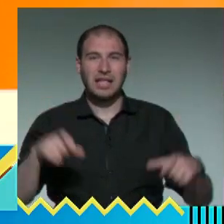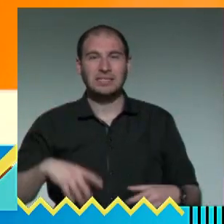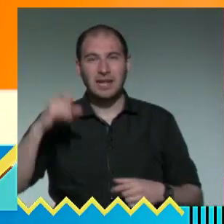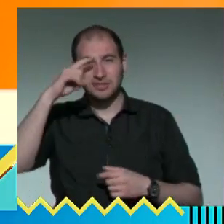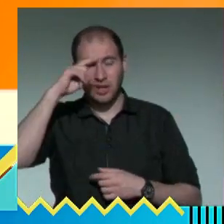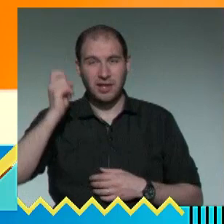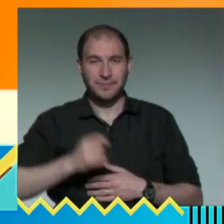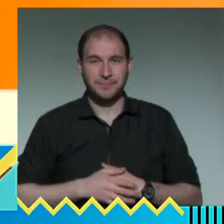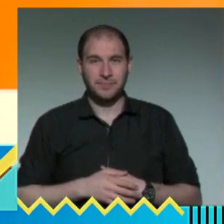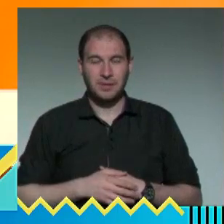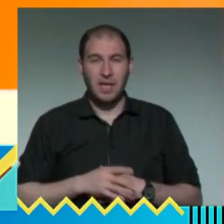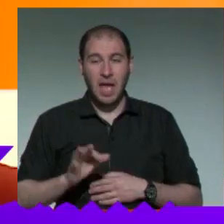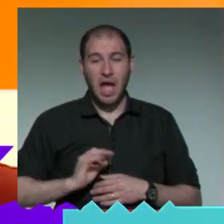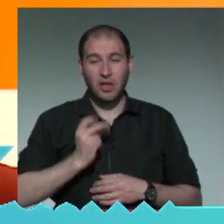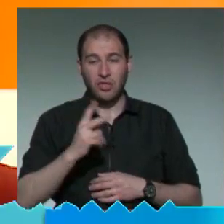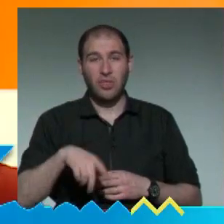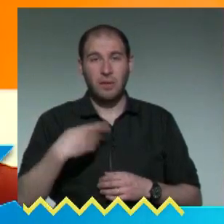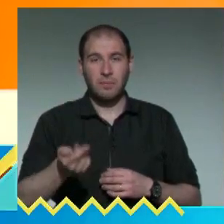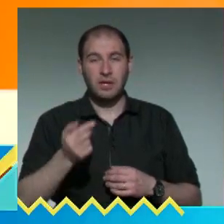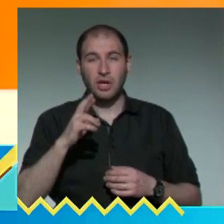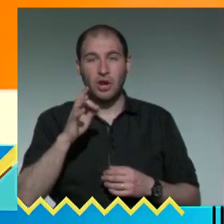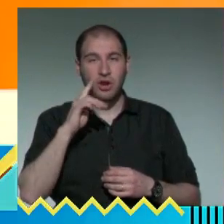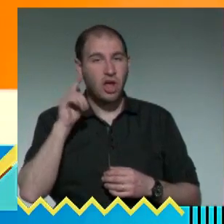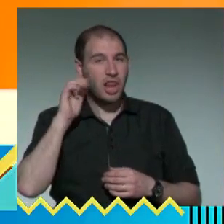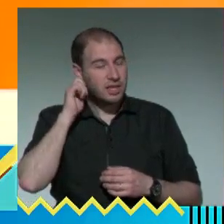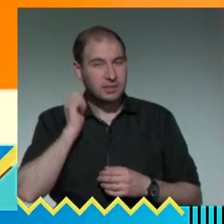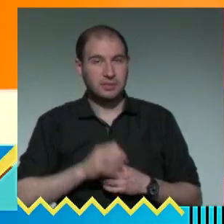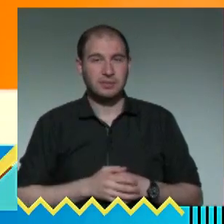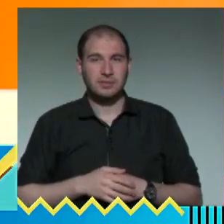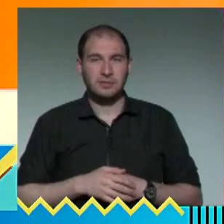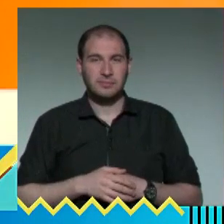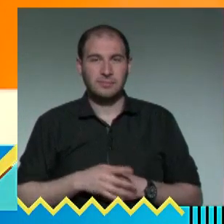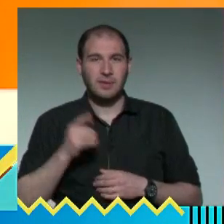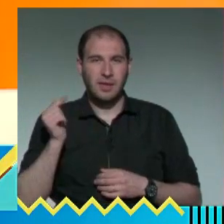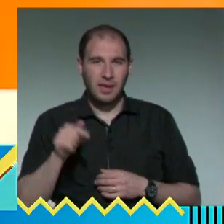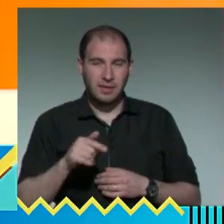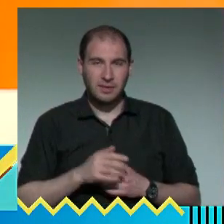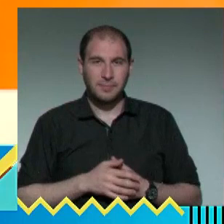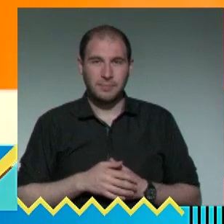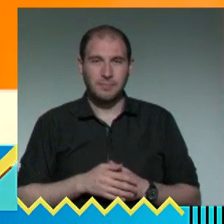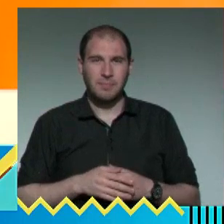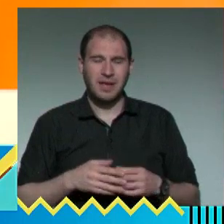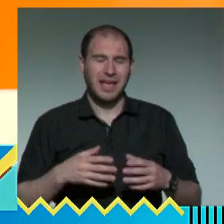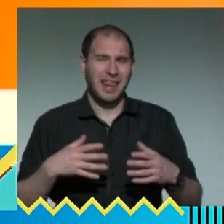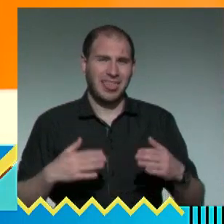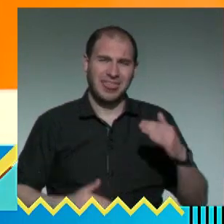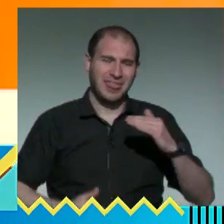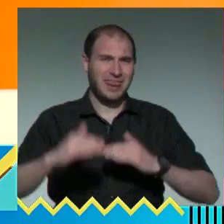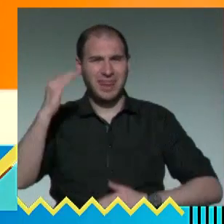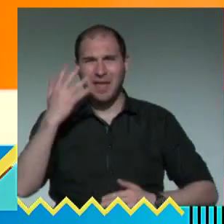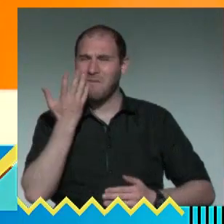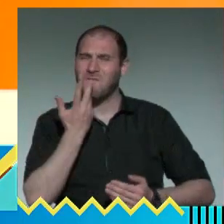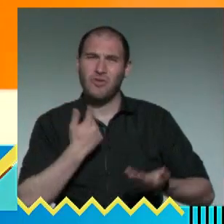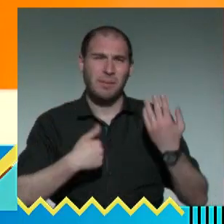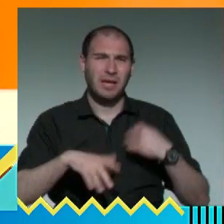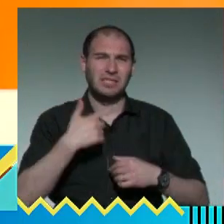Nacional y fue 2 años después que los Rolling Stones, y era muy, pero muy grande la diferencia de fervor que había